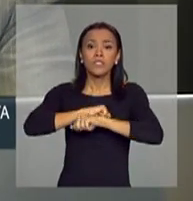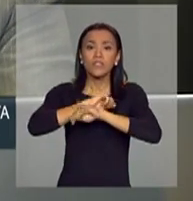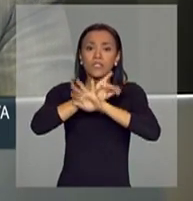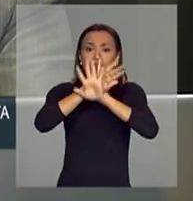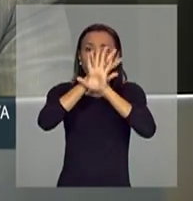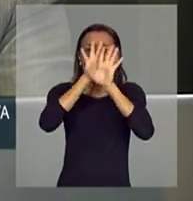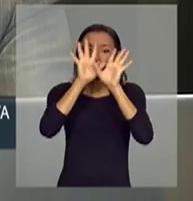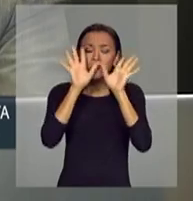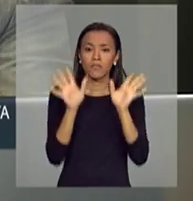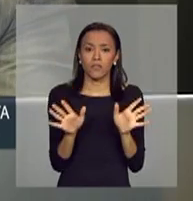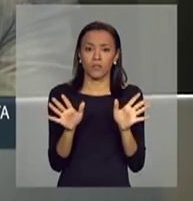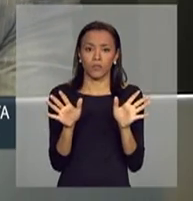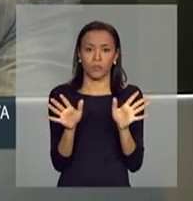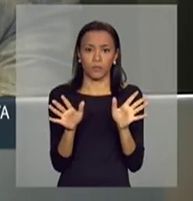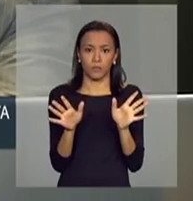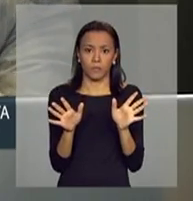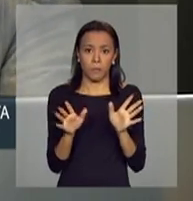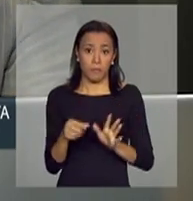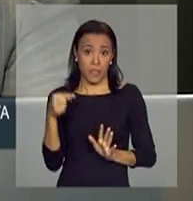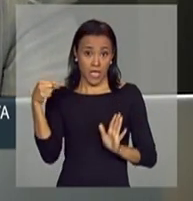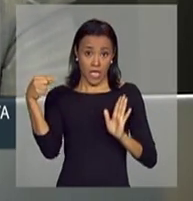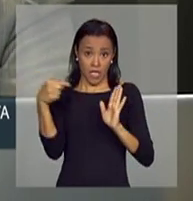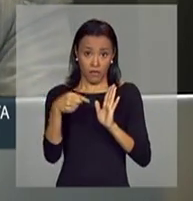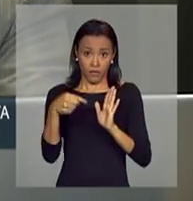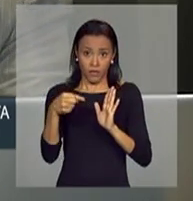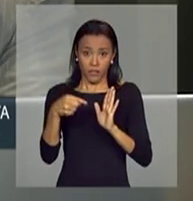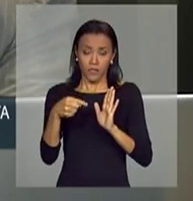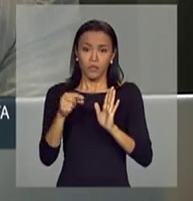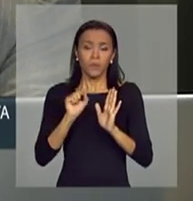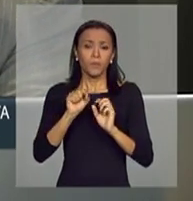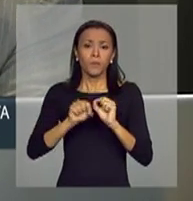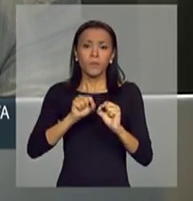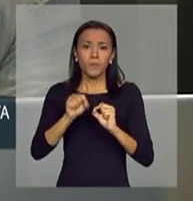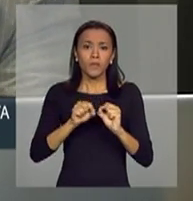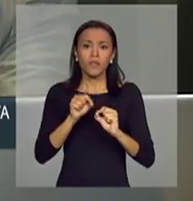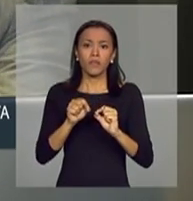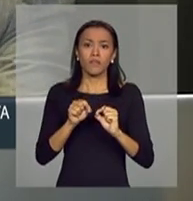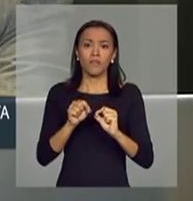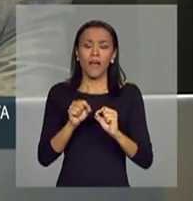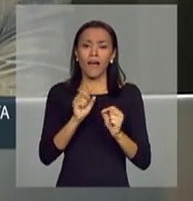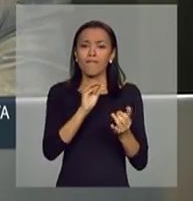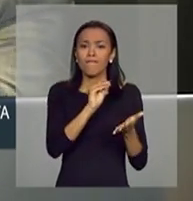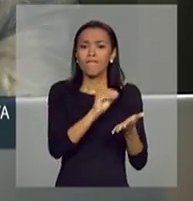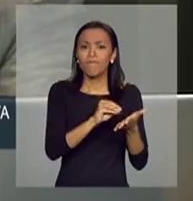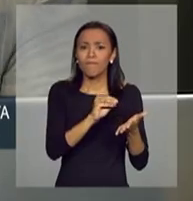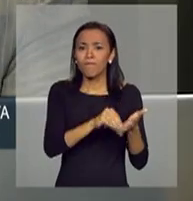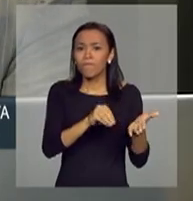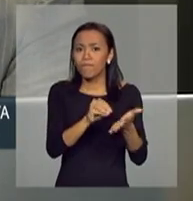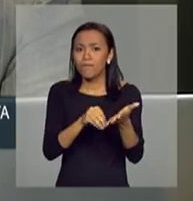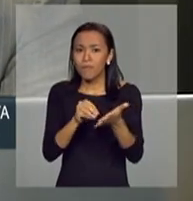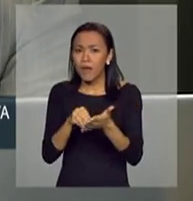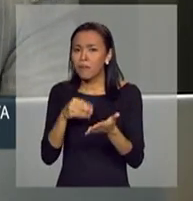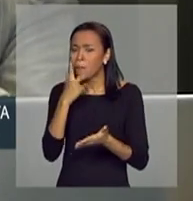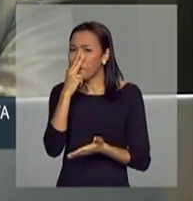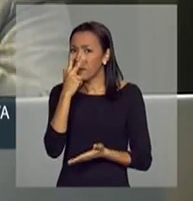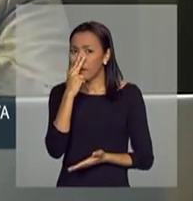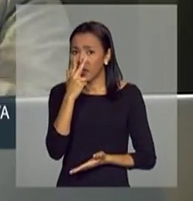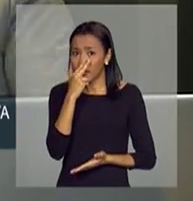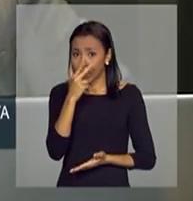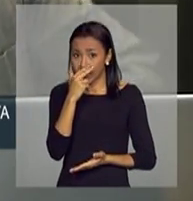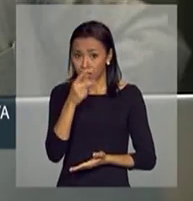es, cierto, una insuficiencia, pero no la insuficiencia que parece que estamos viendo. Yo no